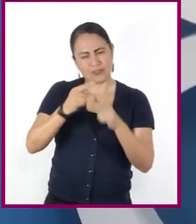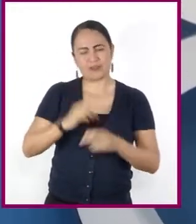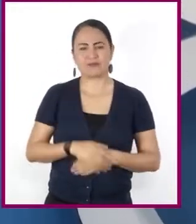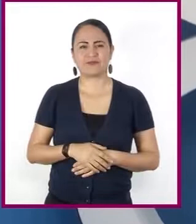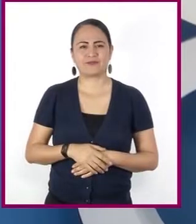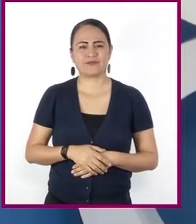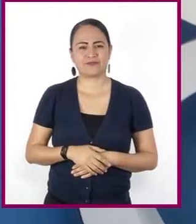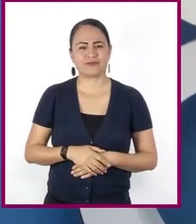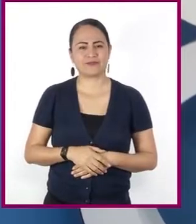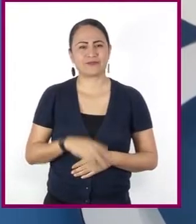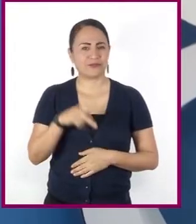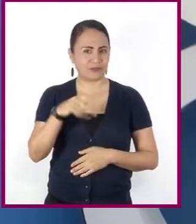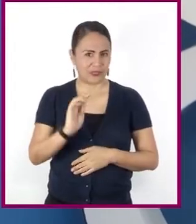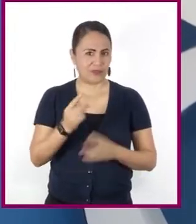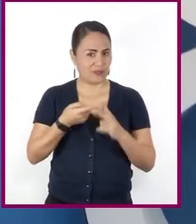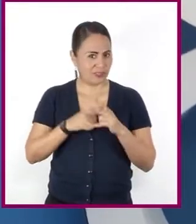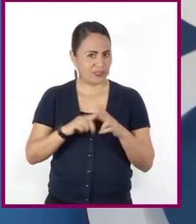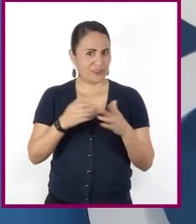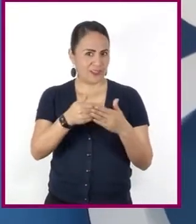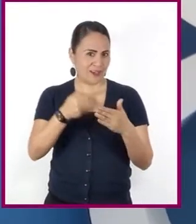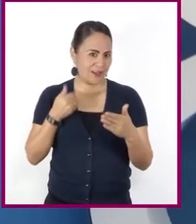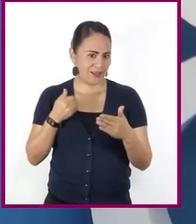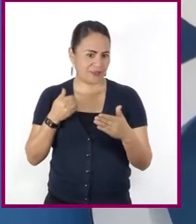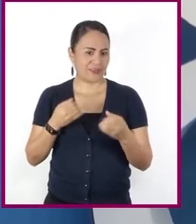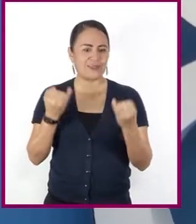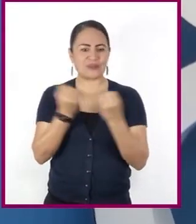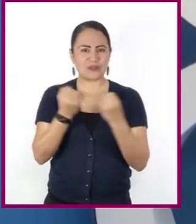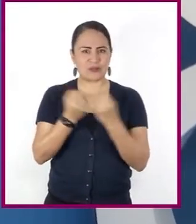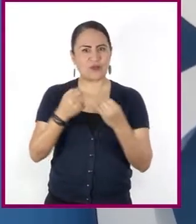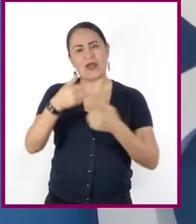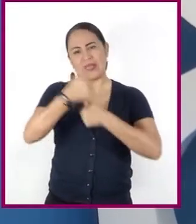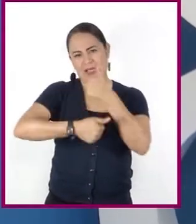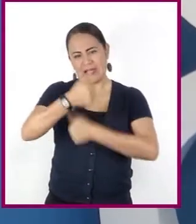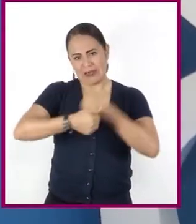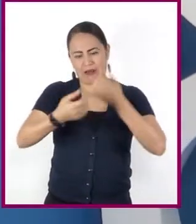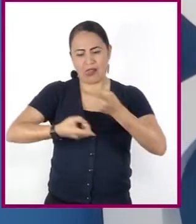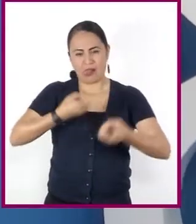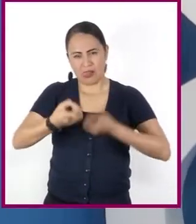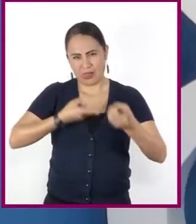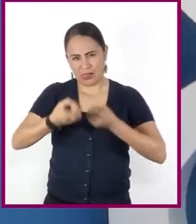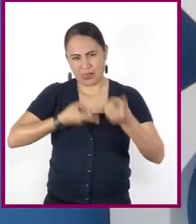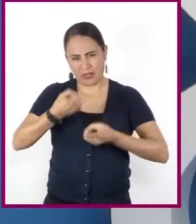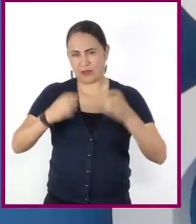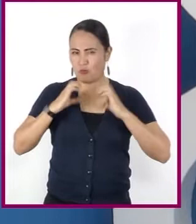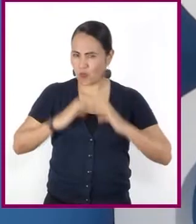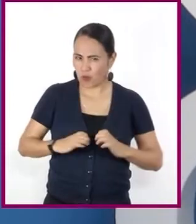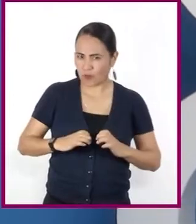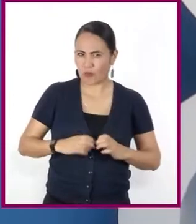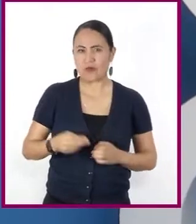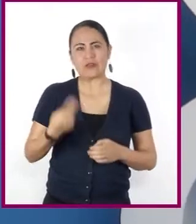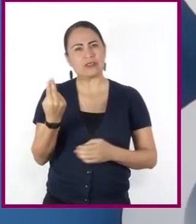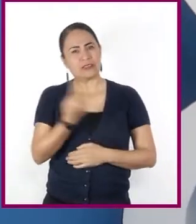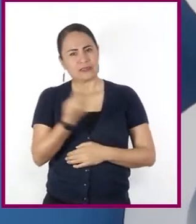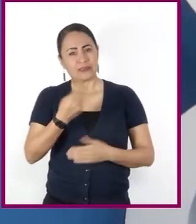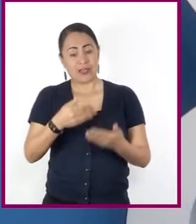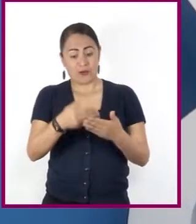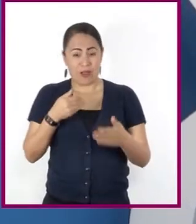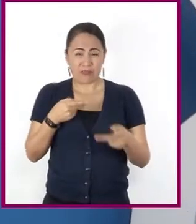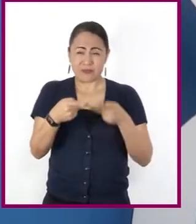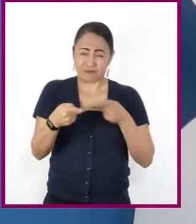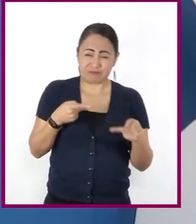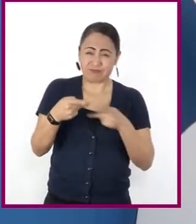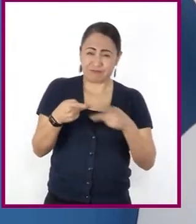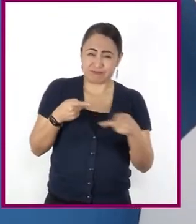Pero antes de iniciar con él, al igual que en una carrera deportiva, es recomendable que tengamos una preparación